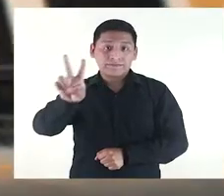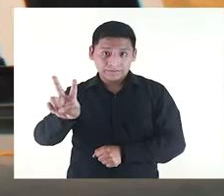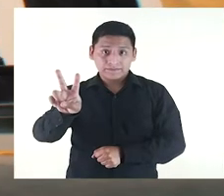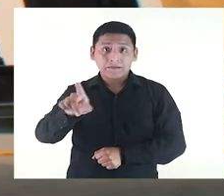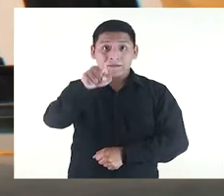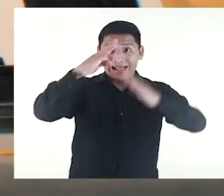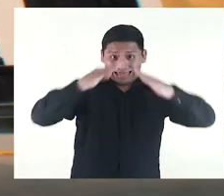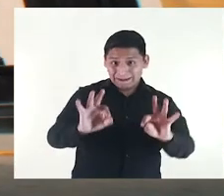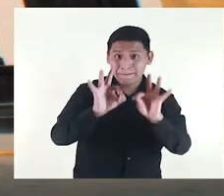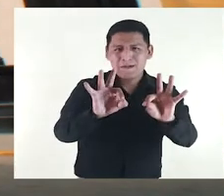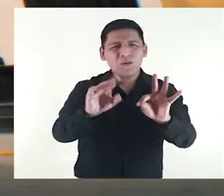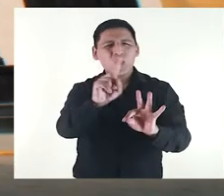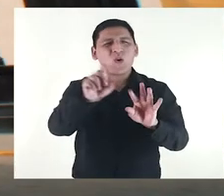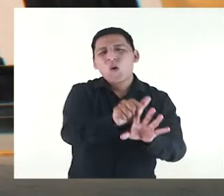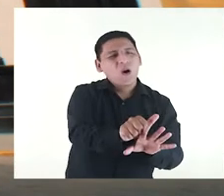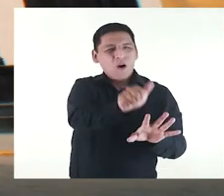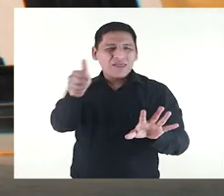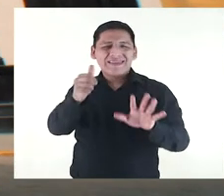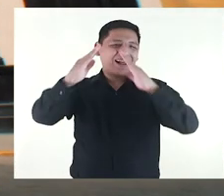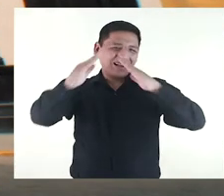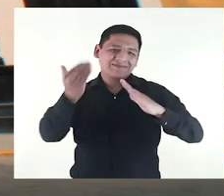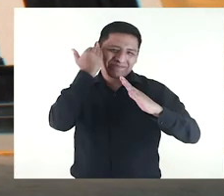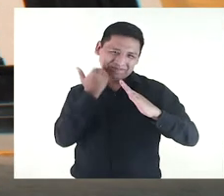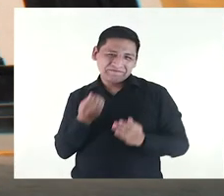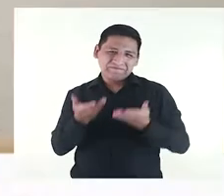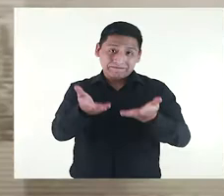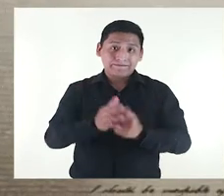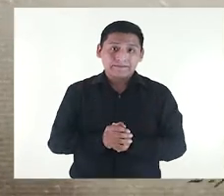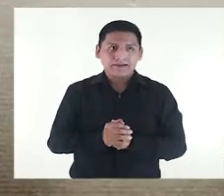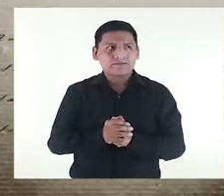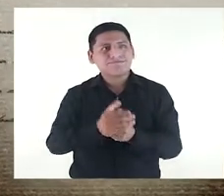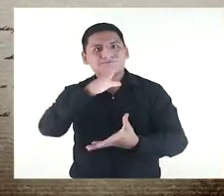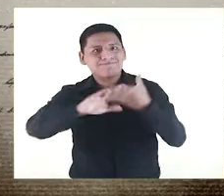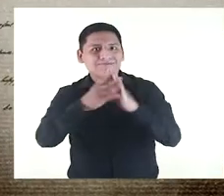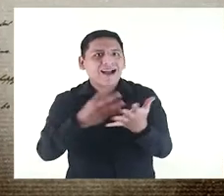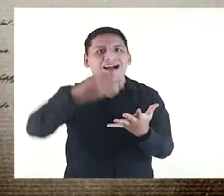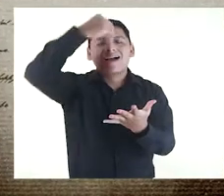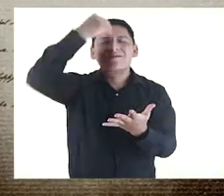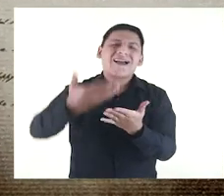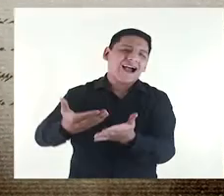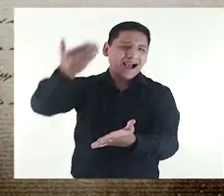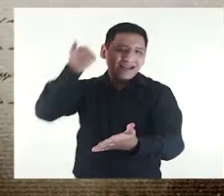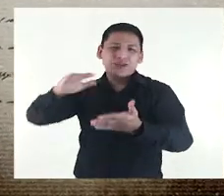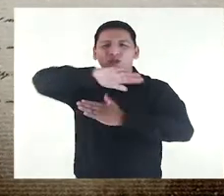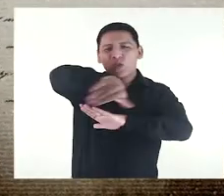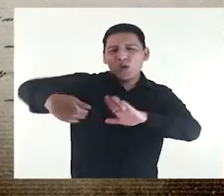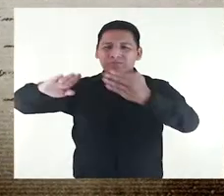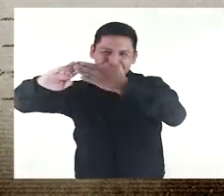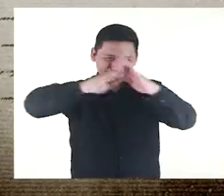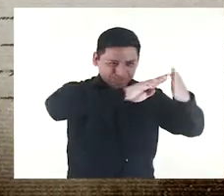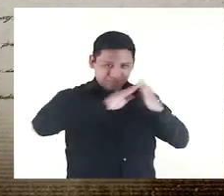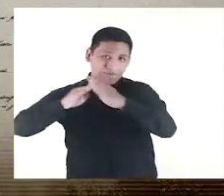Pero no específicamente en esta, sino en otra que estaba en el mismo lugar. Darse cuenta de este detalle es entender el proceso